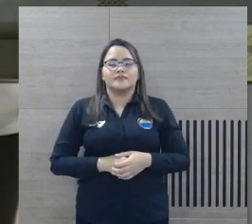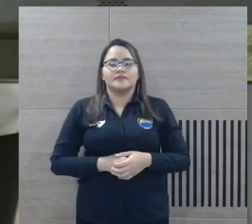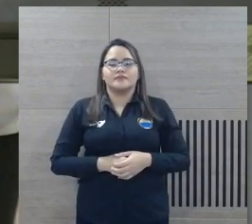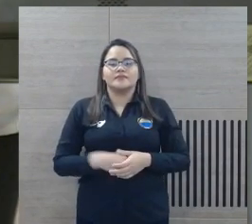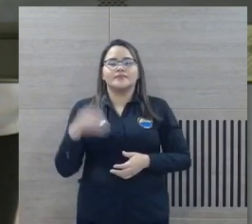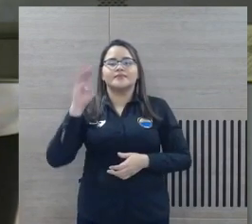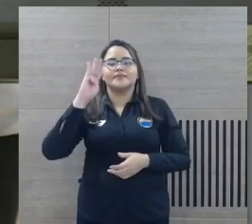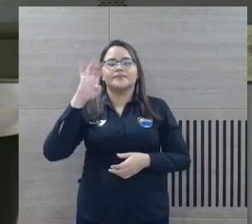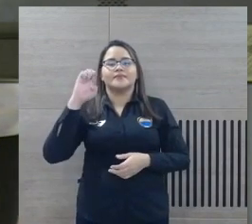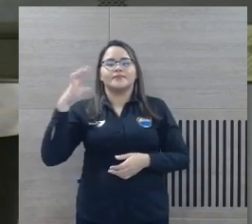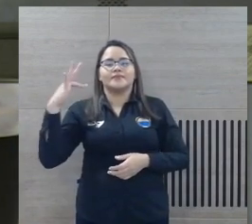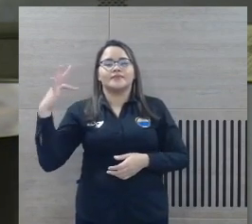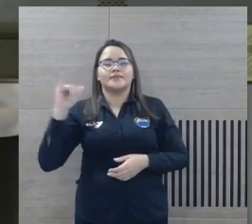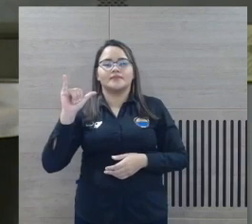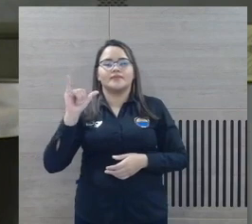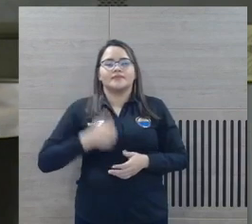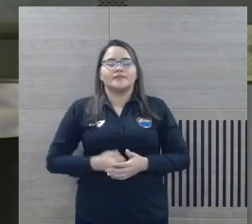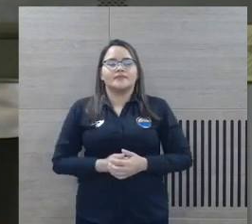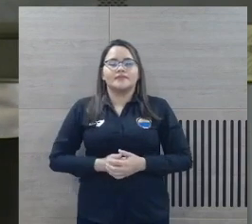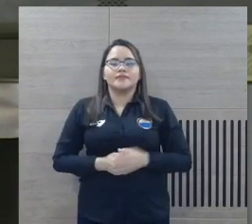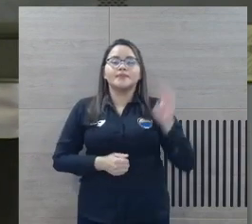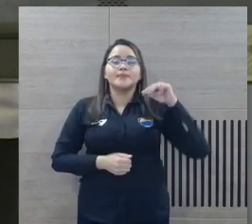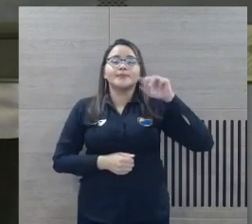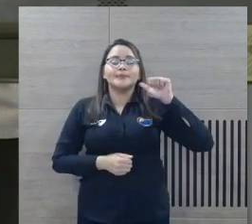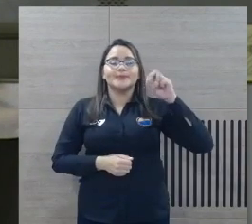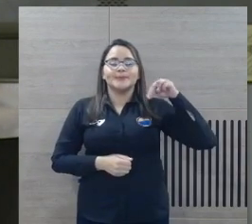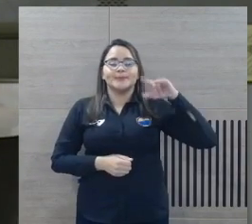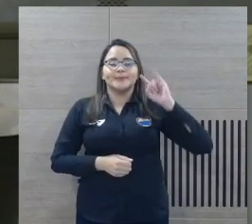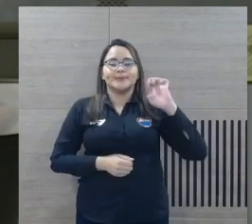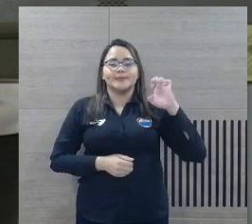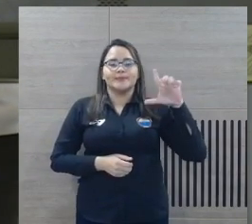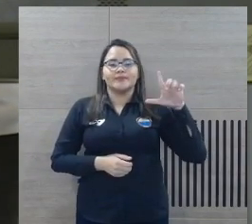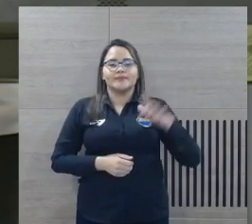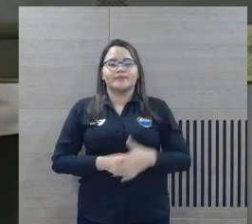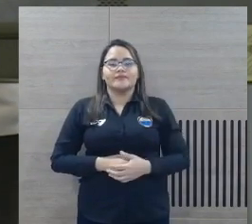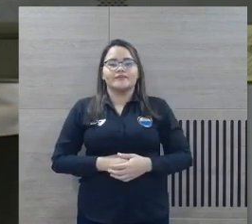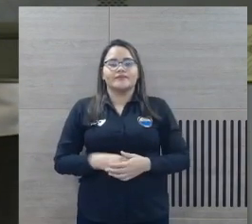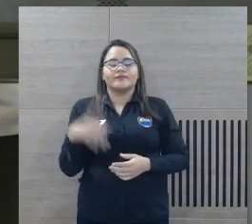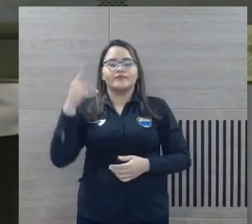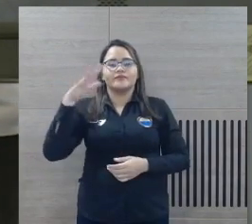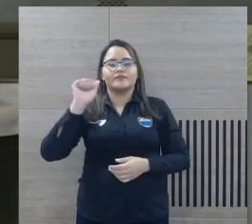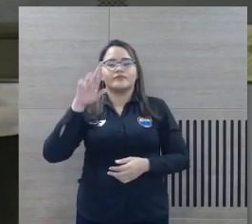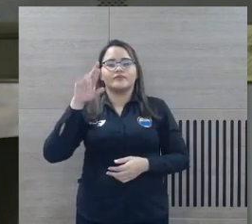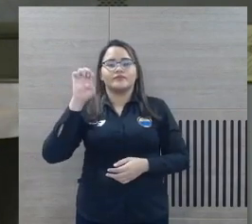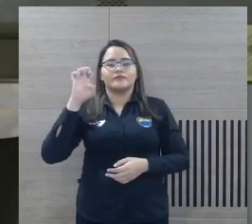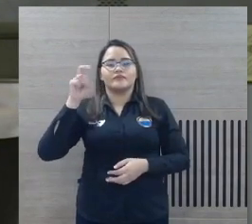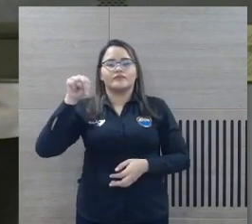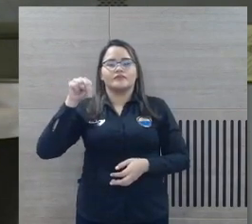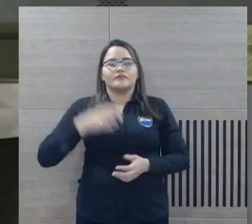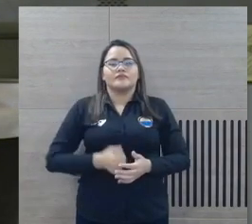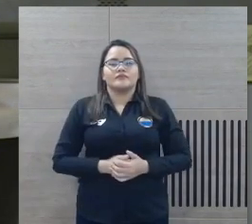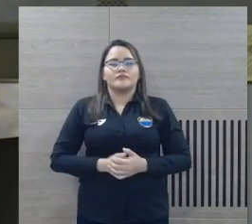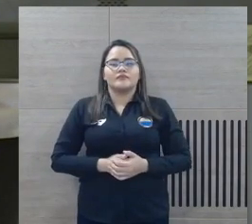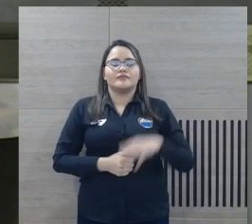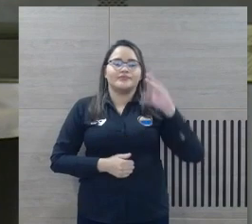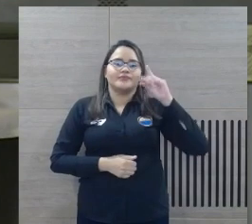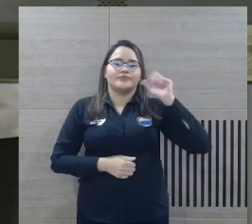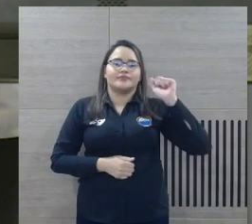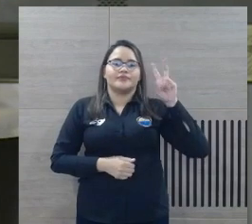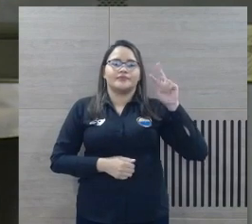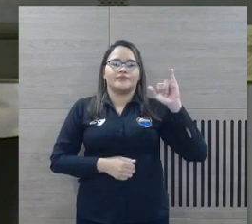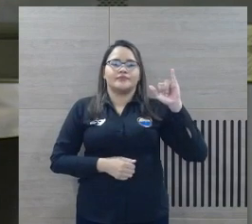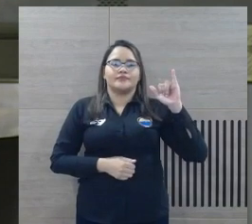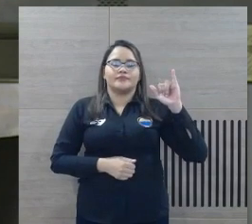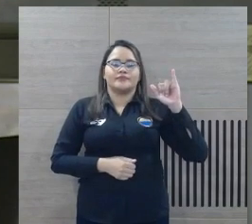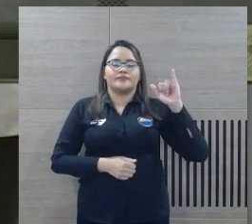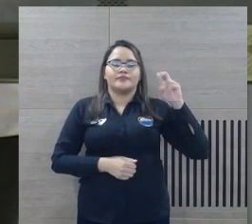de Jesús Flores Reyes. Karen Margarita Gamarra Martínez. Darlene Vanessa Gómez Avendaño. Jorge Eliezer Loaiza